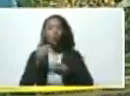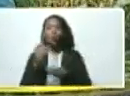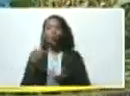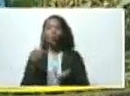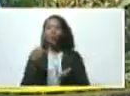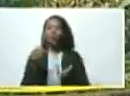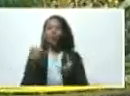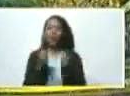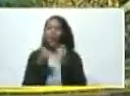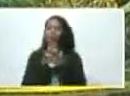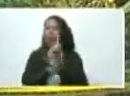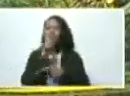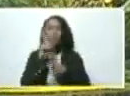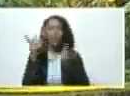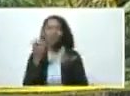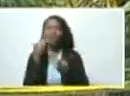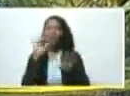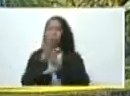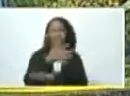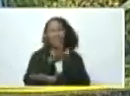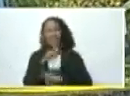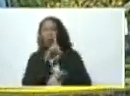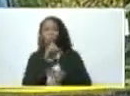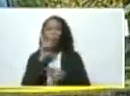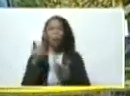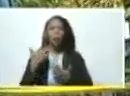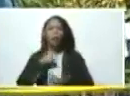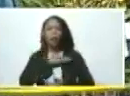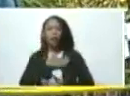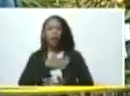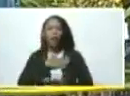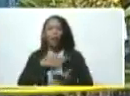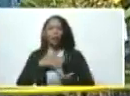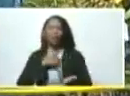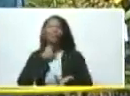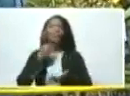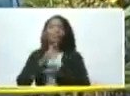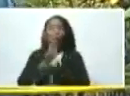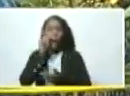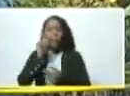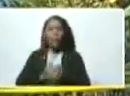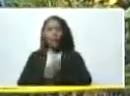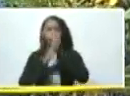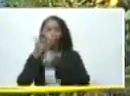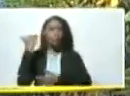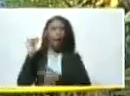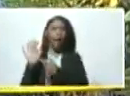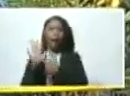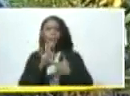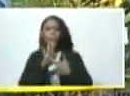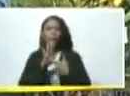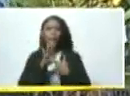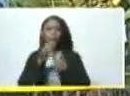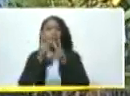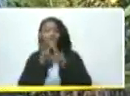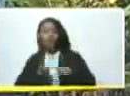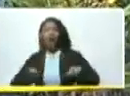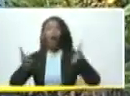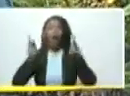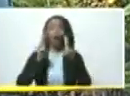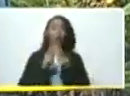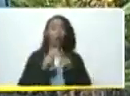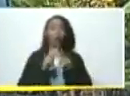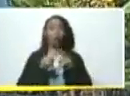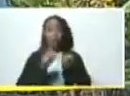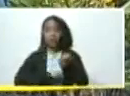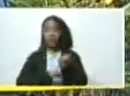local de abastecimiento, nuestro gran mártir Salvador Allende, líder, ejemplo de valentía, de